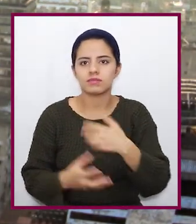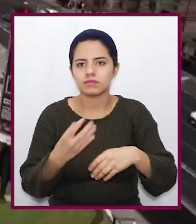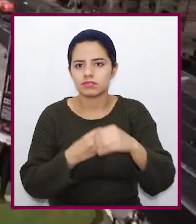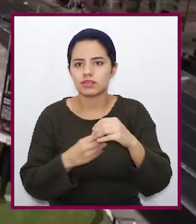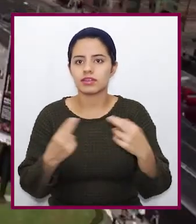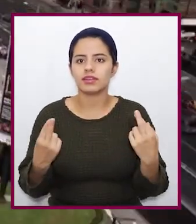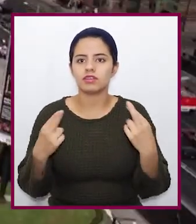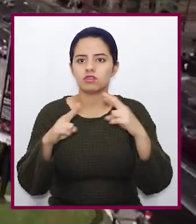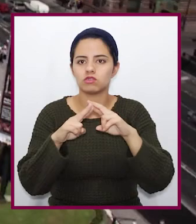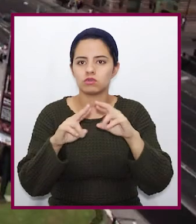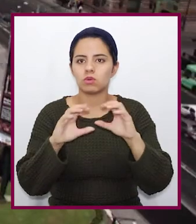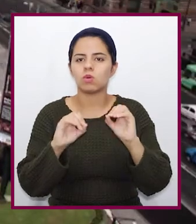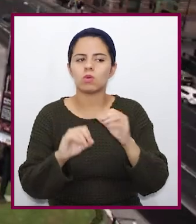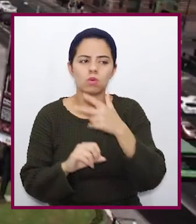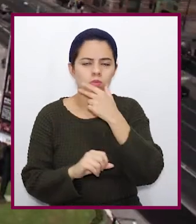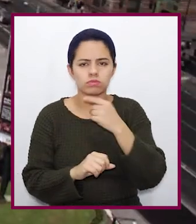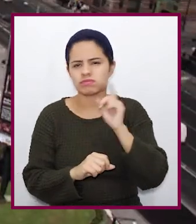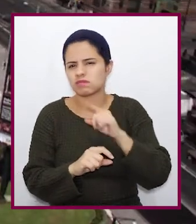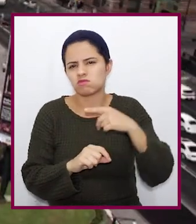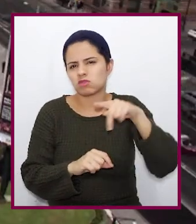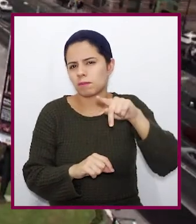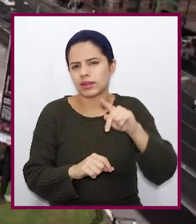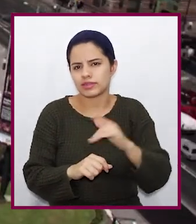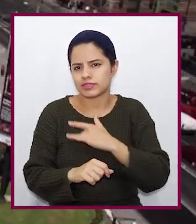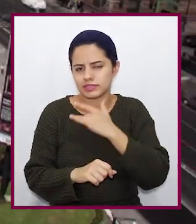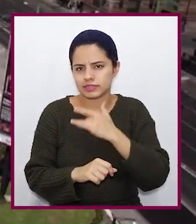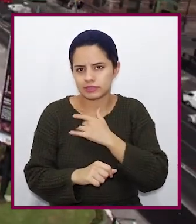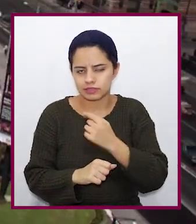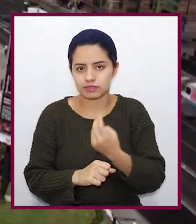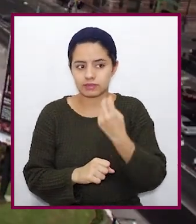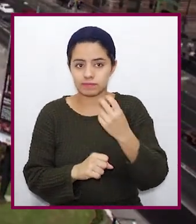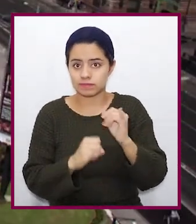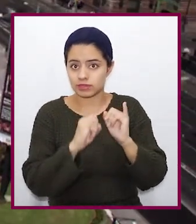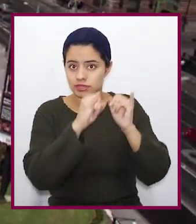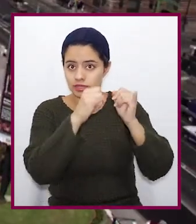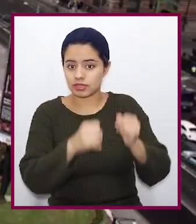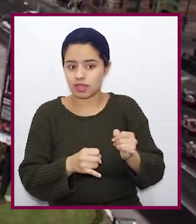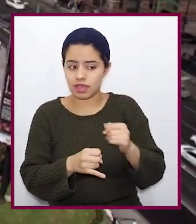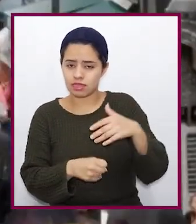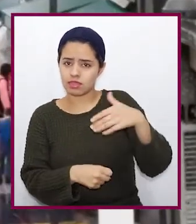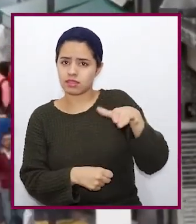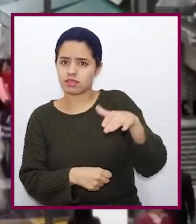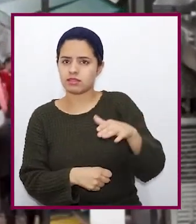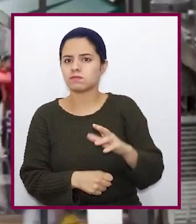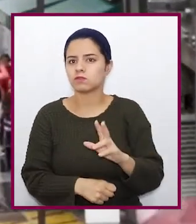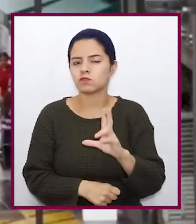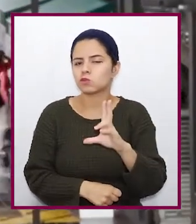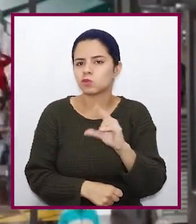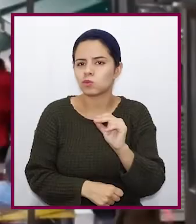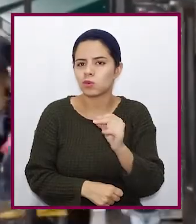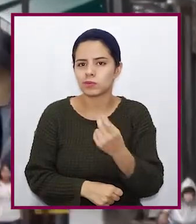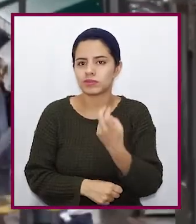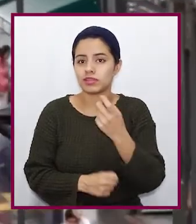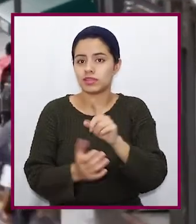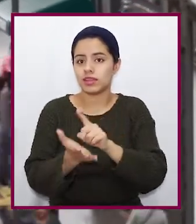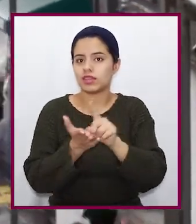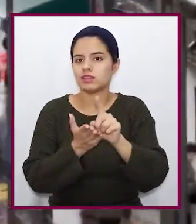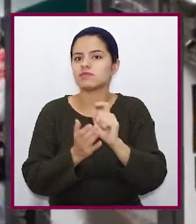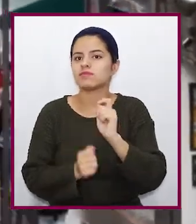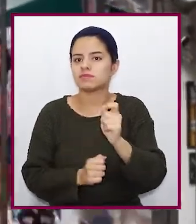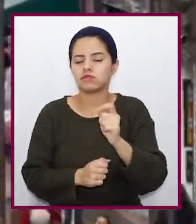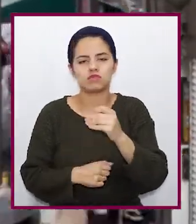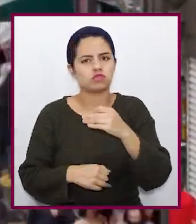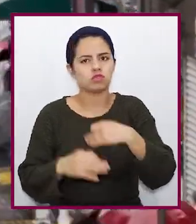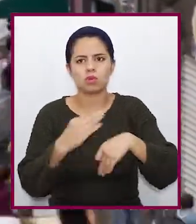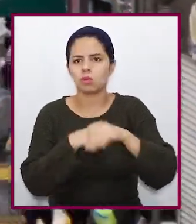o de género. En pocas palabras, este derecho garantiza que todo el mundo pueda contratar un servicio de Internet sin